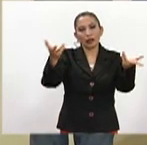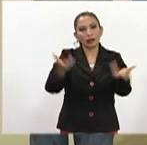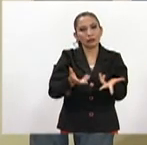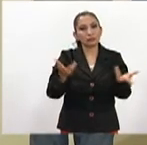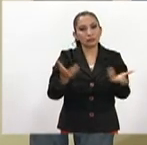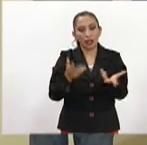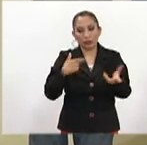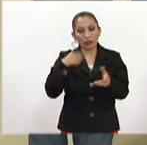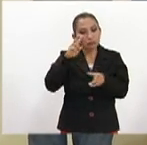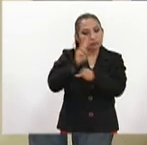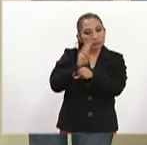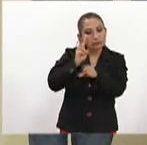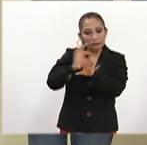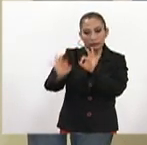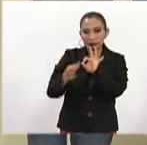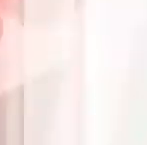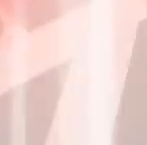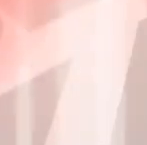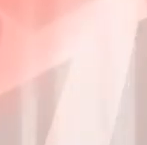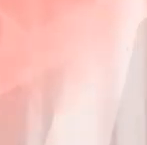un seguimiento puntual.